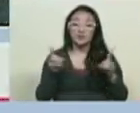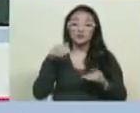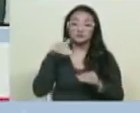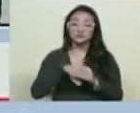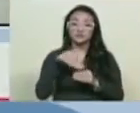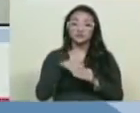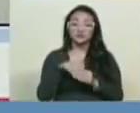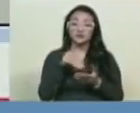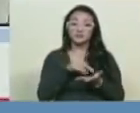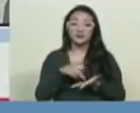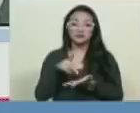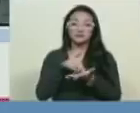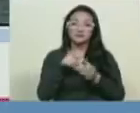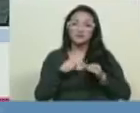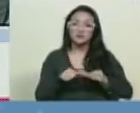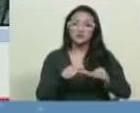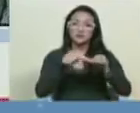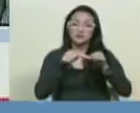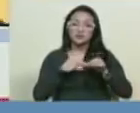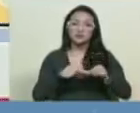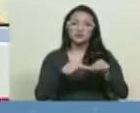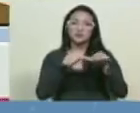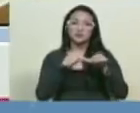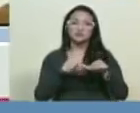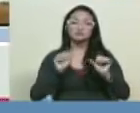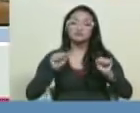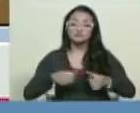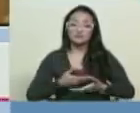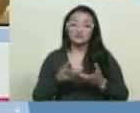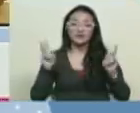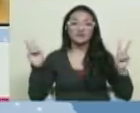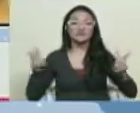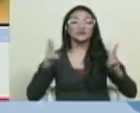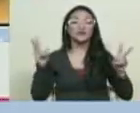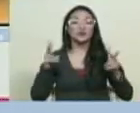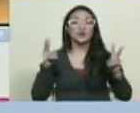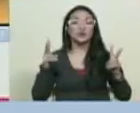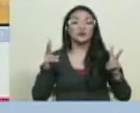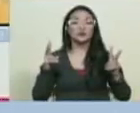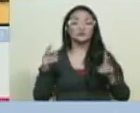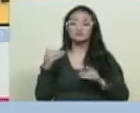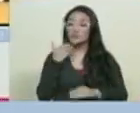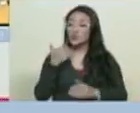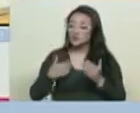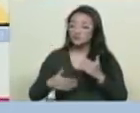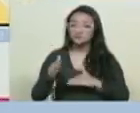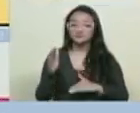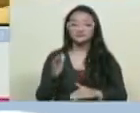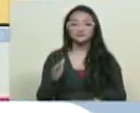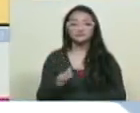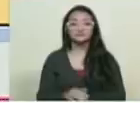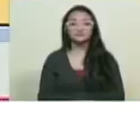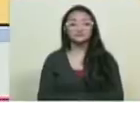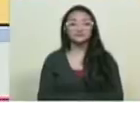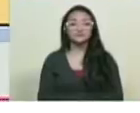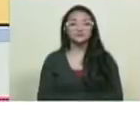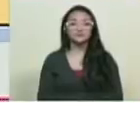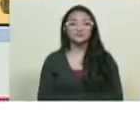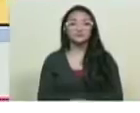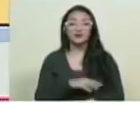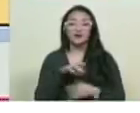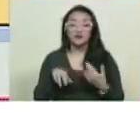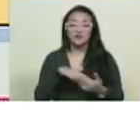elecciones, de la participación permanente, nosotros garantizaremos las victorias populares que están por venir. Desde el campo de la